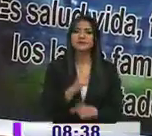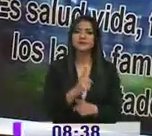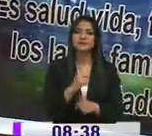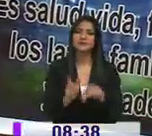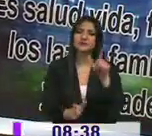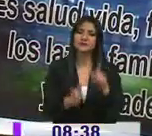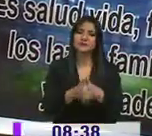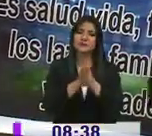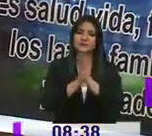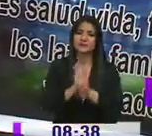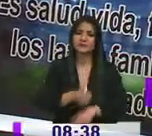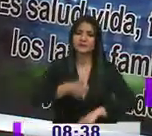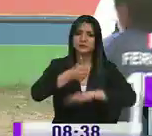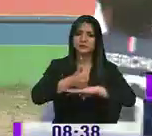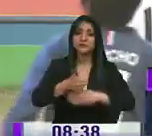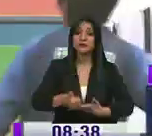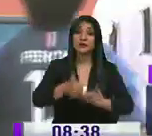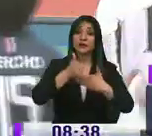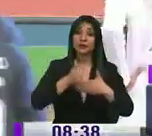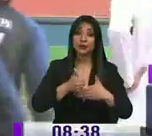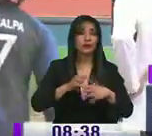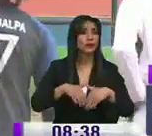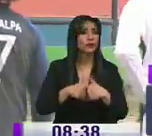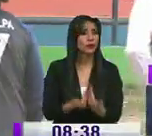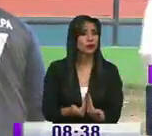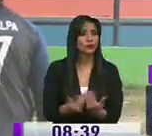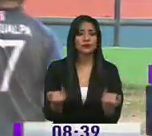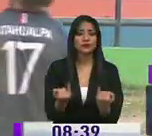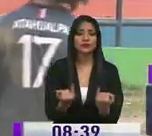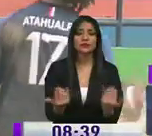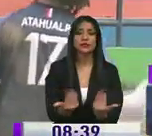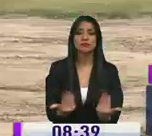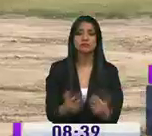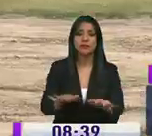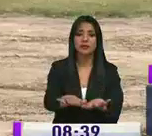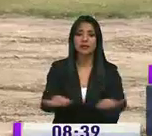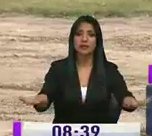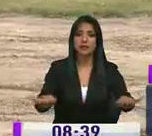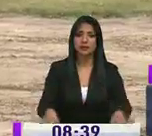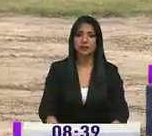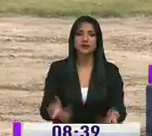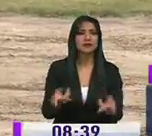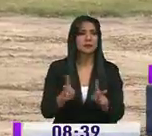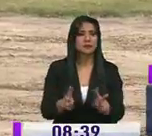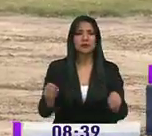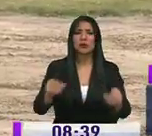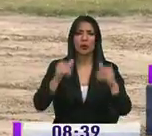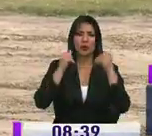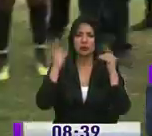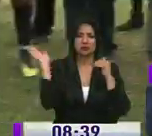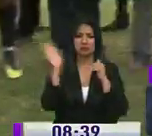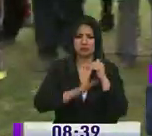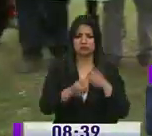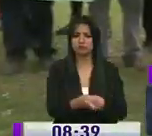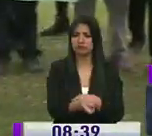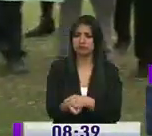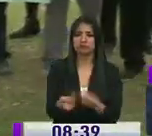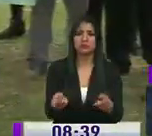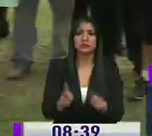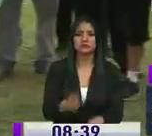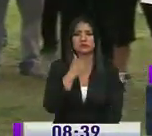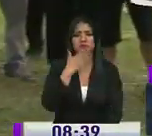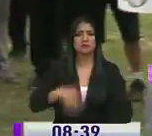para que les ayude con la colocación de un césped sintético y así evitar el polvo además de que mejore las